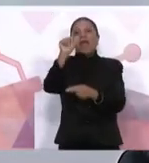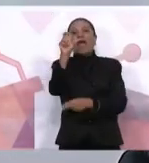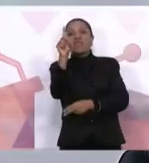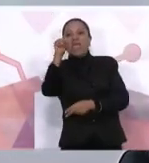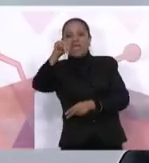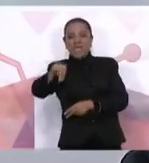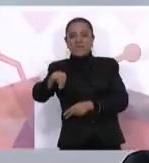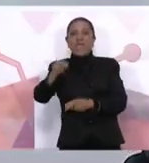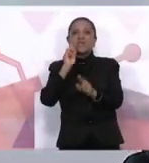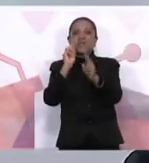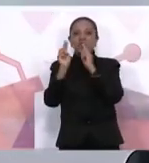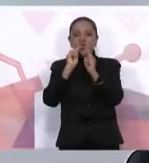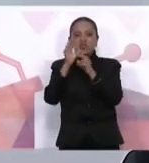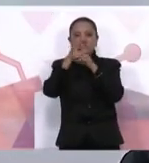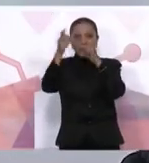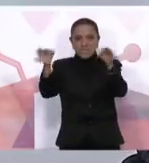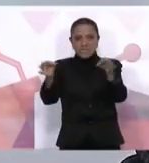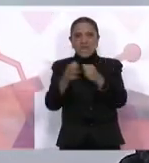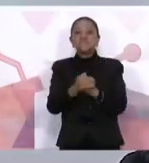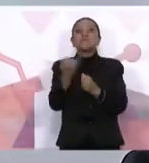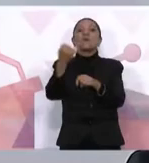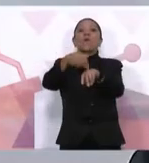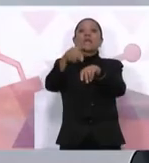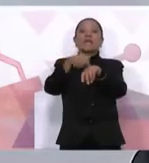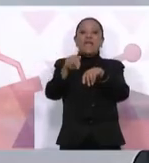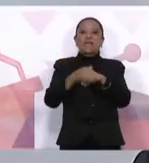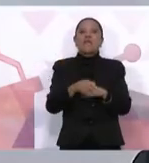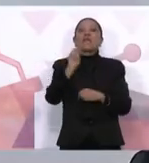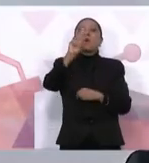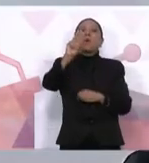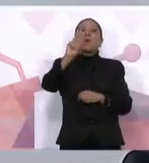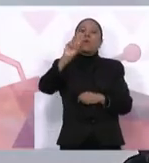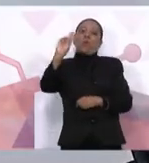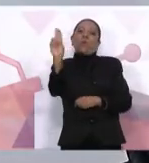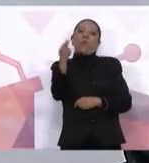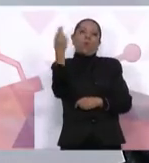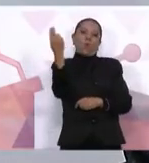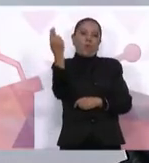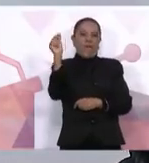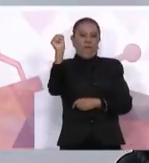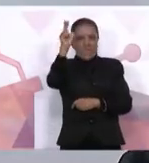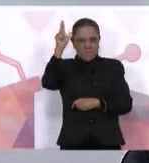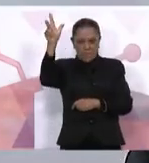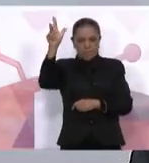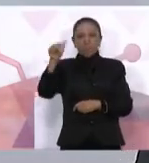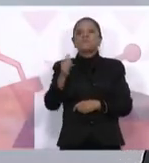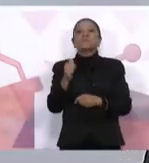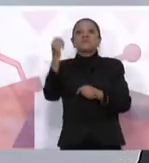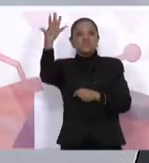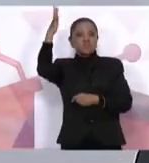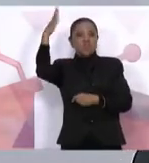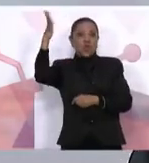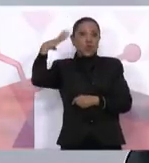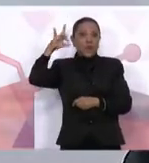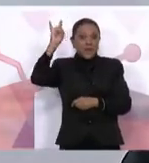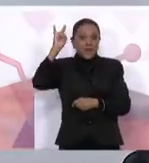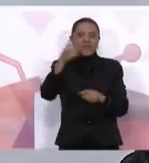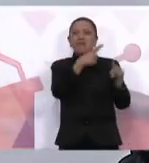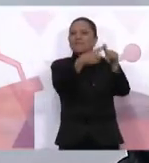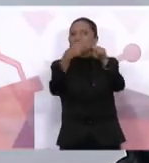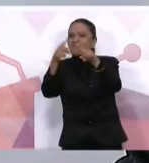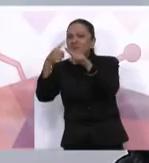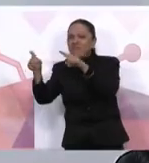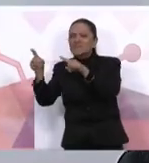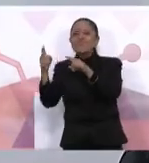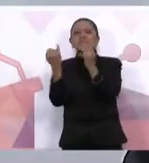105.3 fm a radio wine al sol de cuernavaca a radiofórmula morelos y diversos portales informativos que están esta